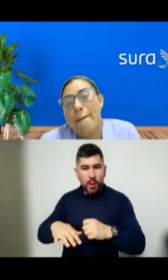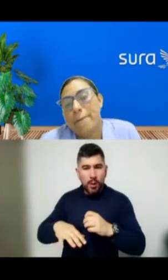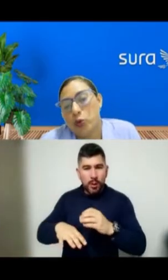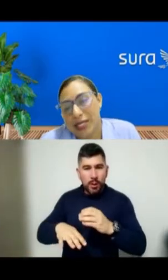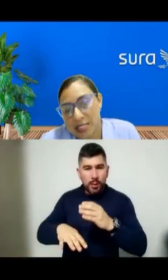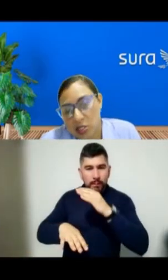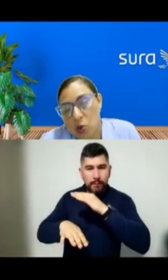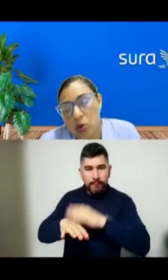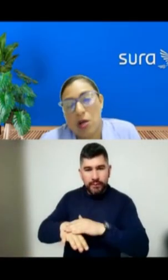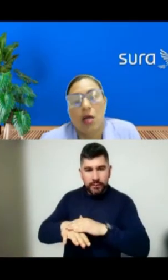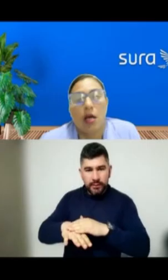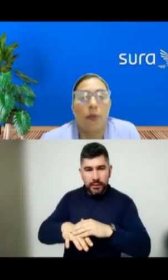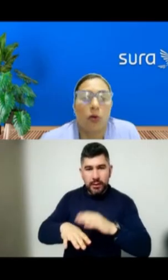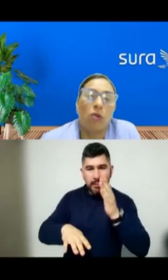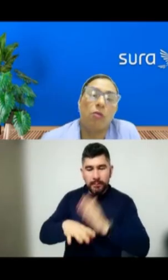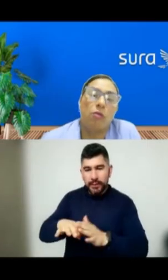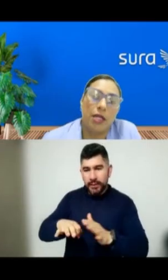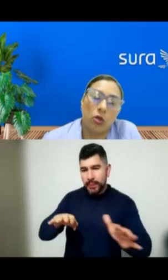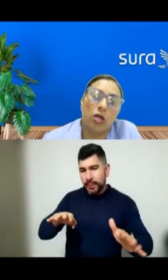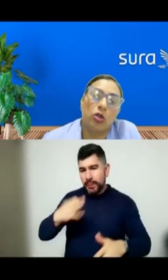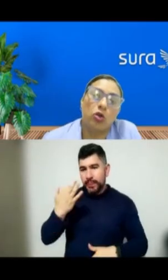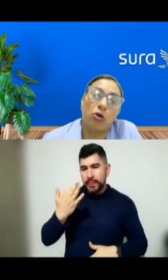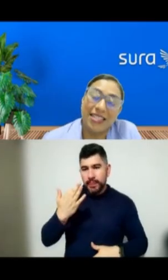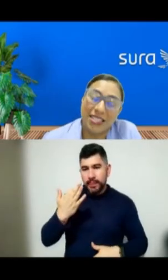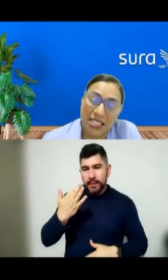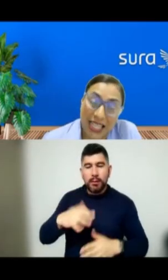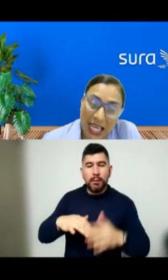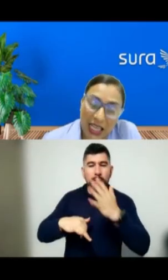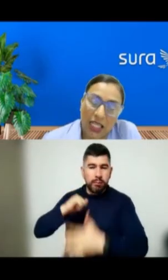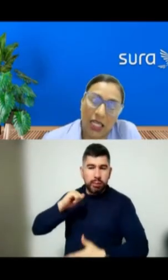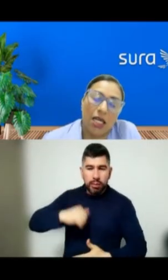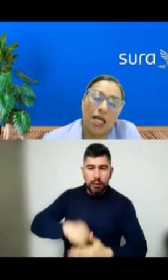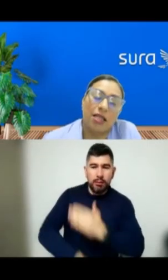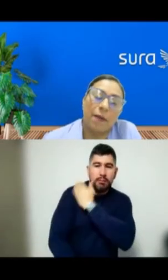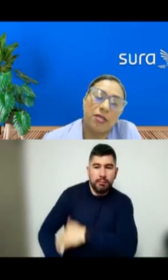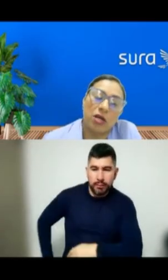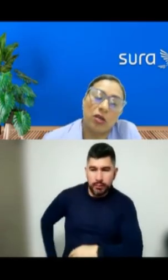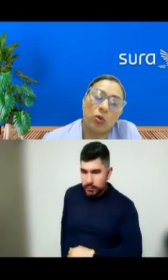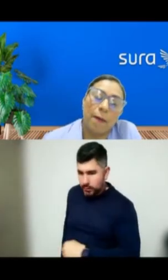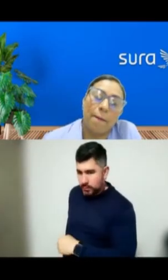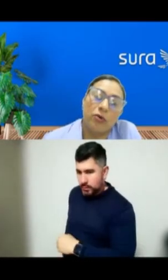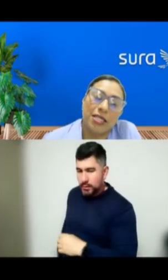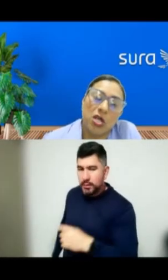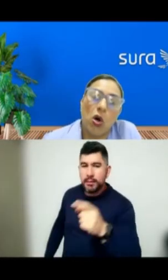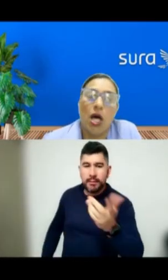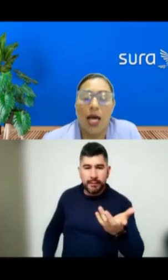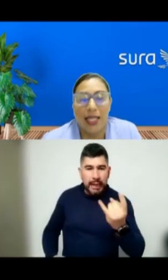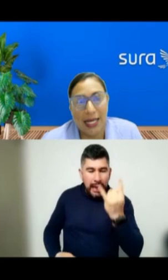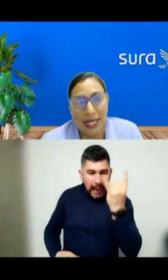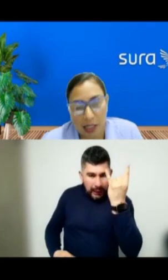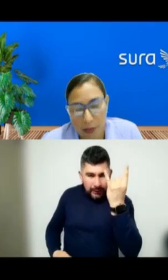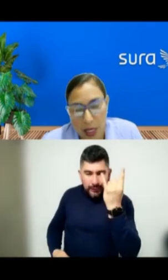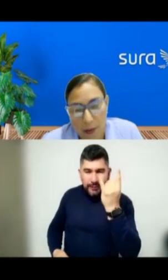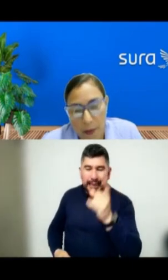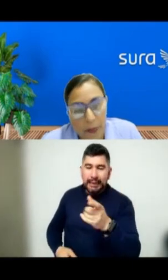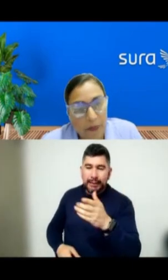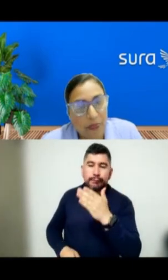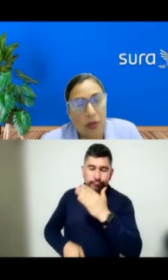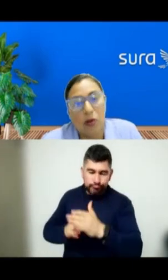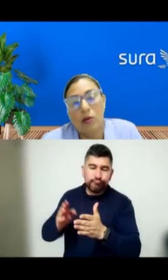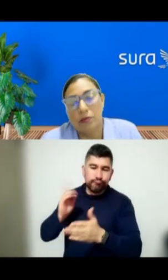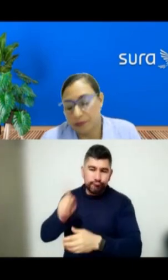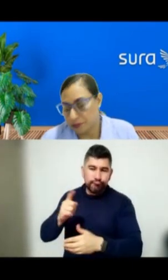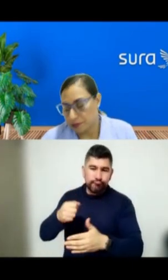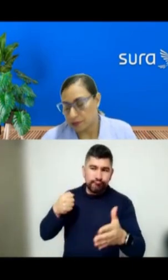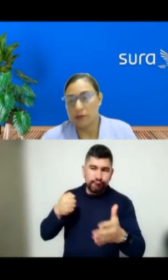la amputación. Y de pronto el momento que tuvo el accidente, esta persona tuvo una amputación de este